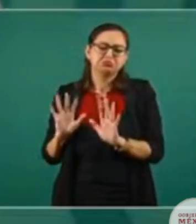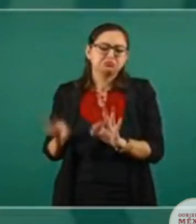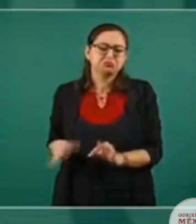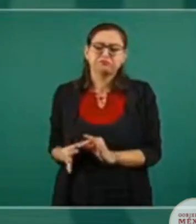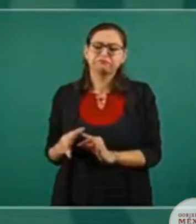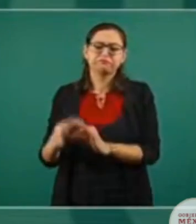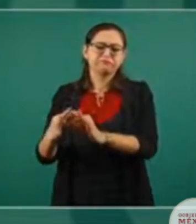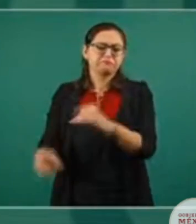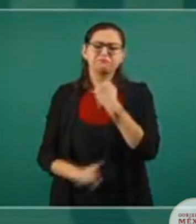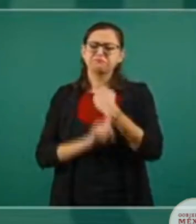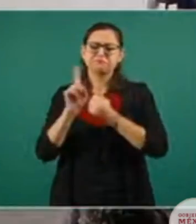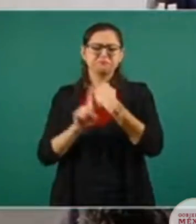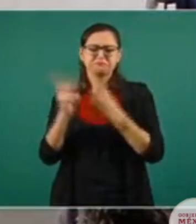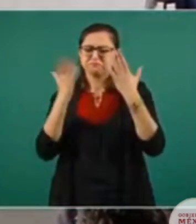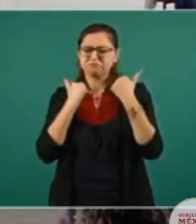Esta es la carta.